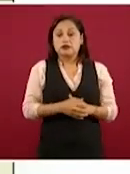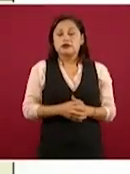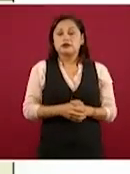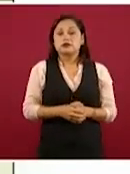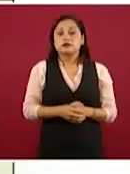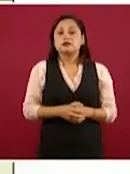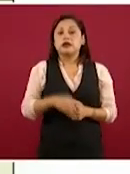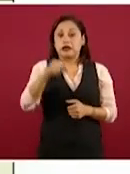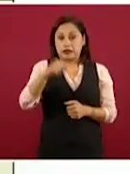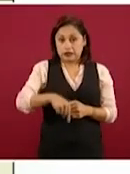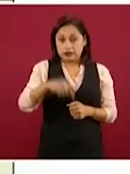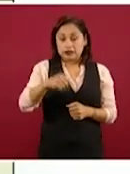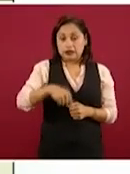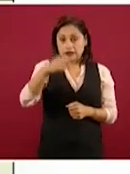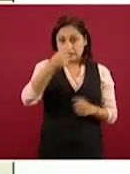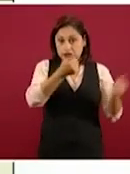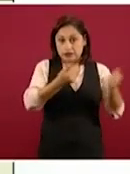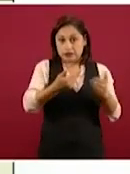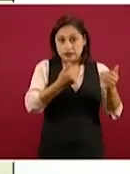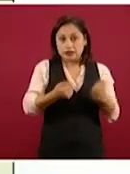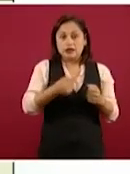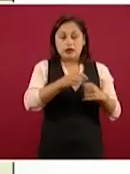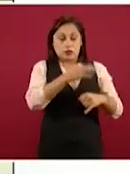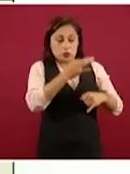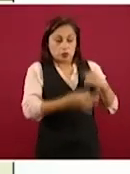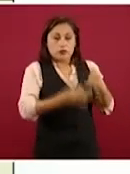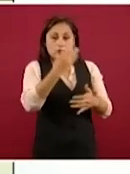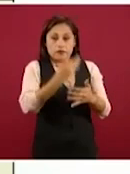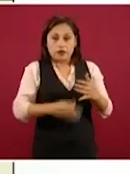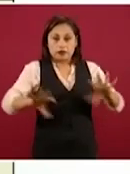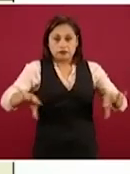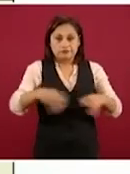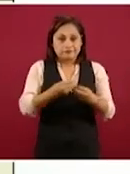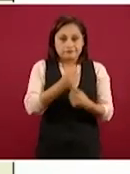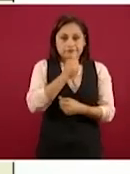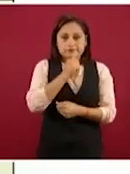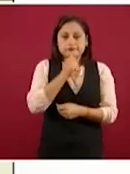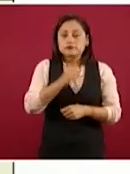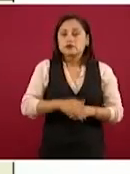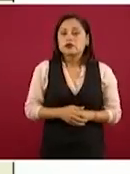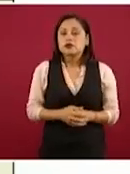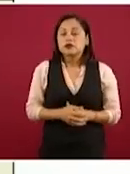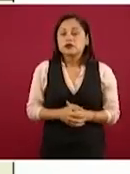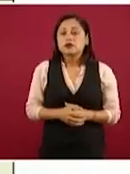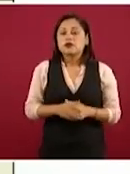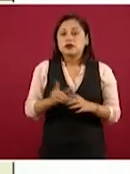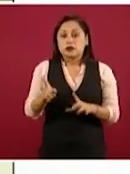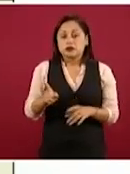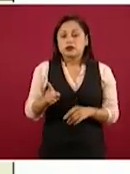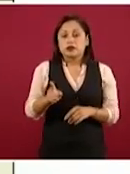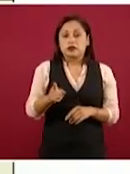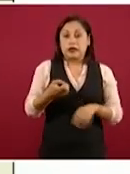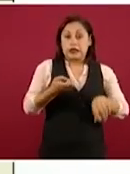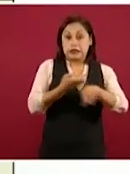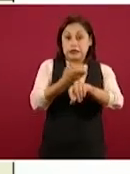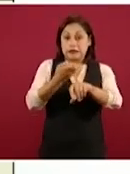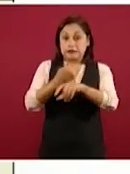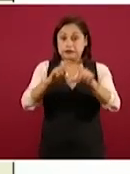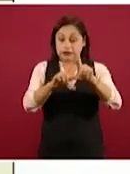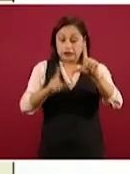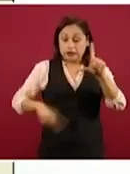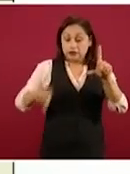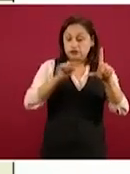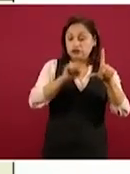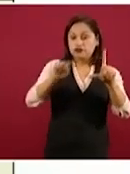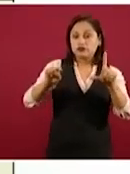a nuestro país. También les doy la información que también en otras ocasiones se las hemos mencionado, hay 10 entidades con